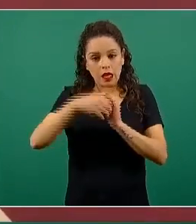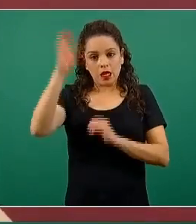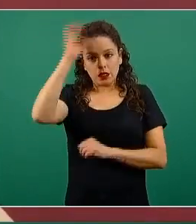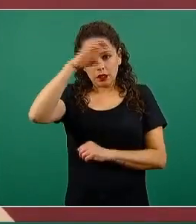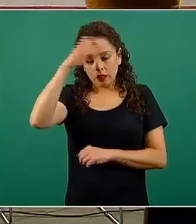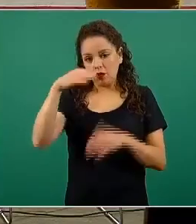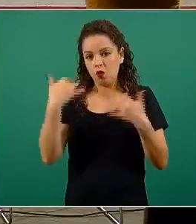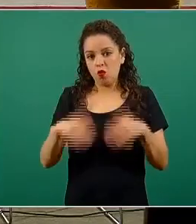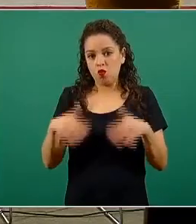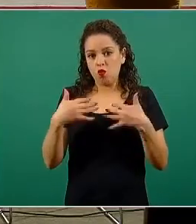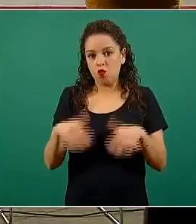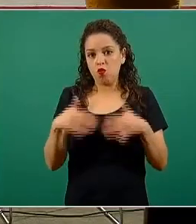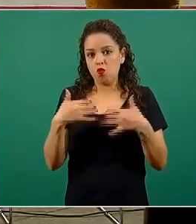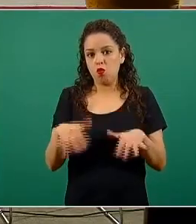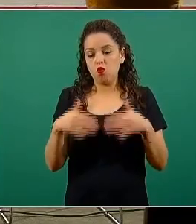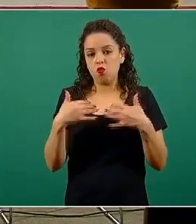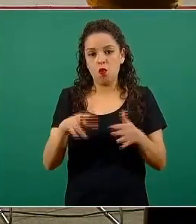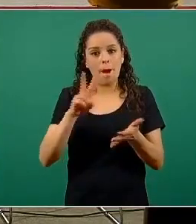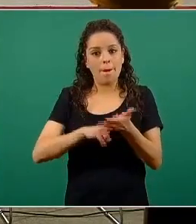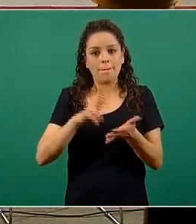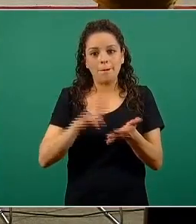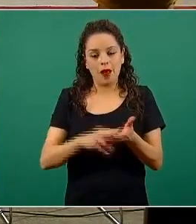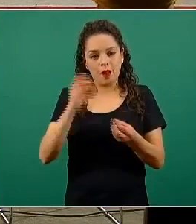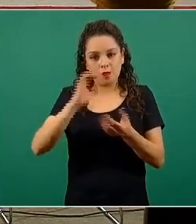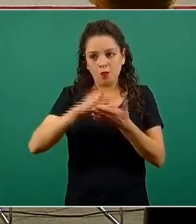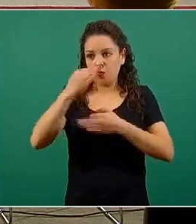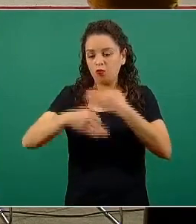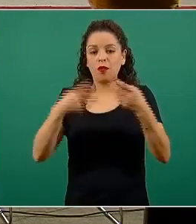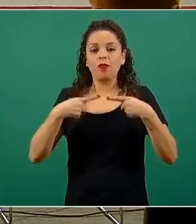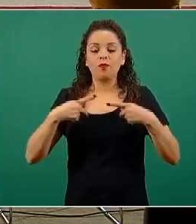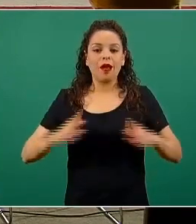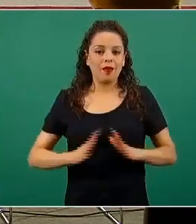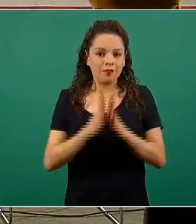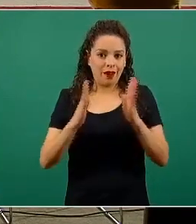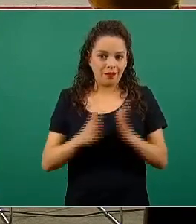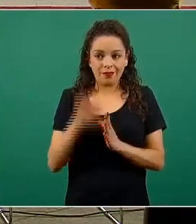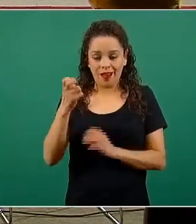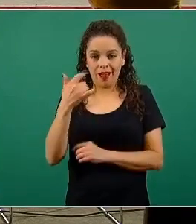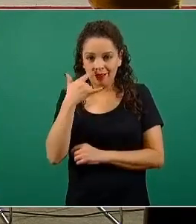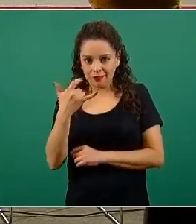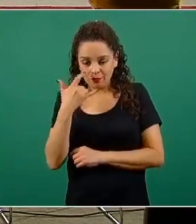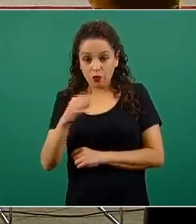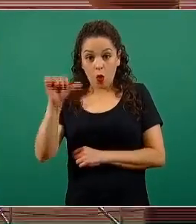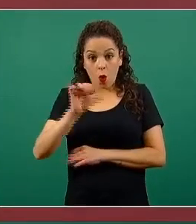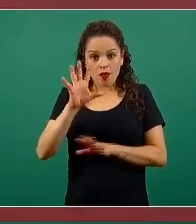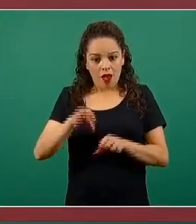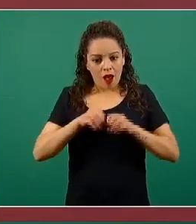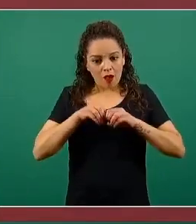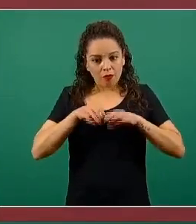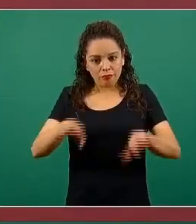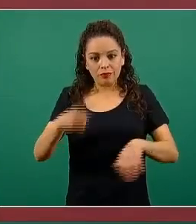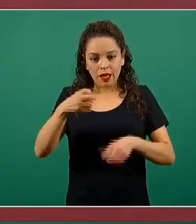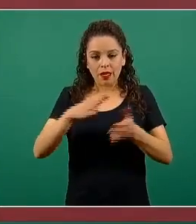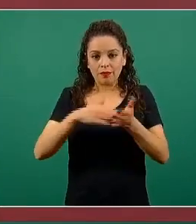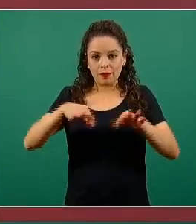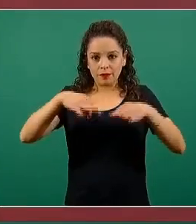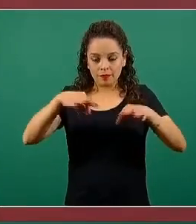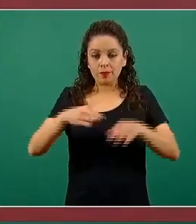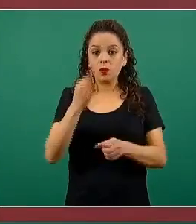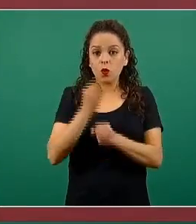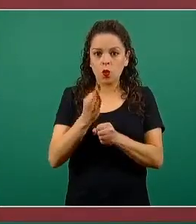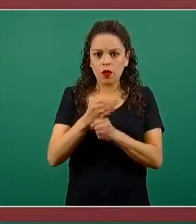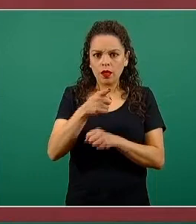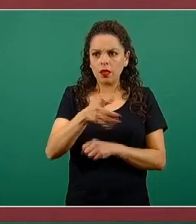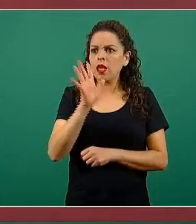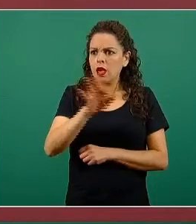a todos quienes participaron en este esfuerzo y hoy presentaron públicamente este documento. Dicho sea de paso, este documento está disponible